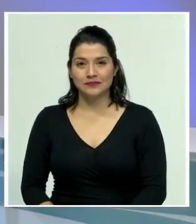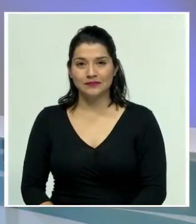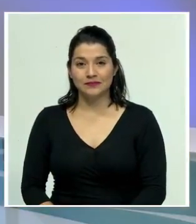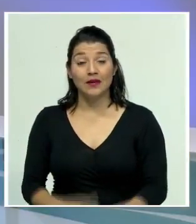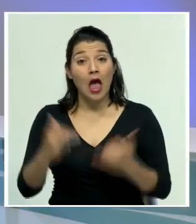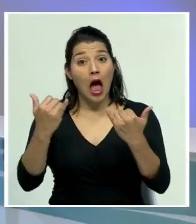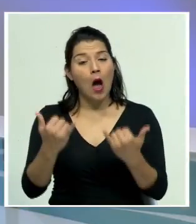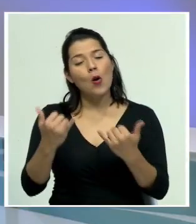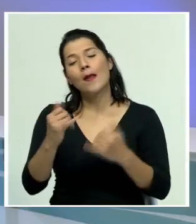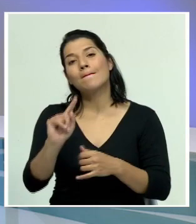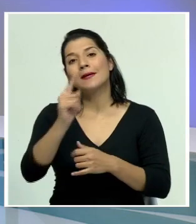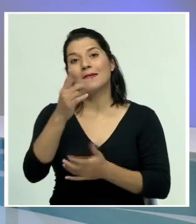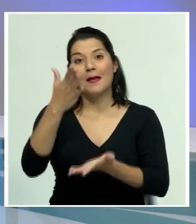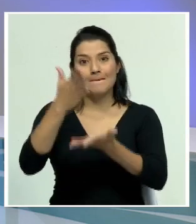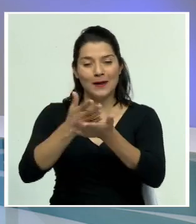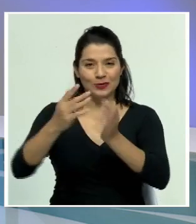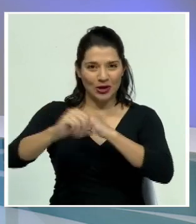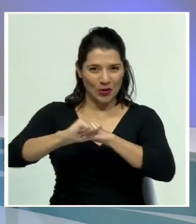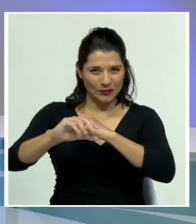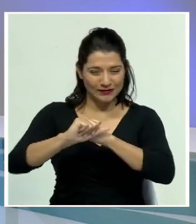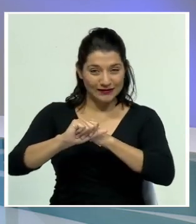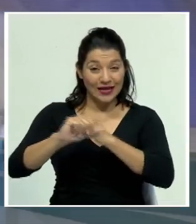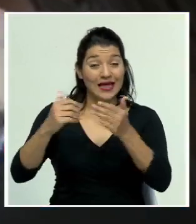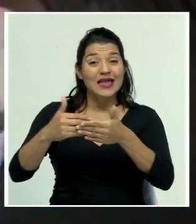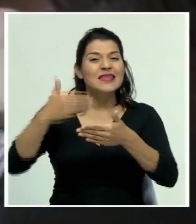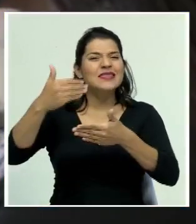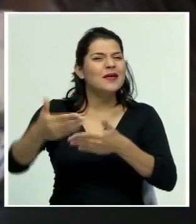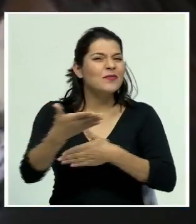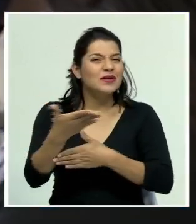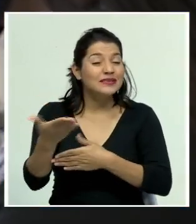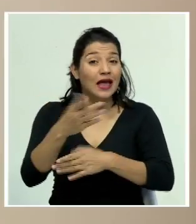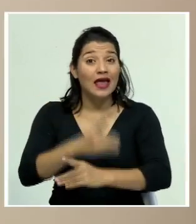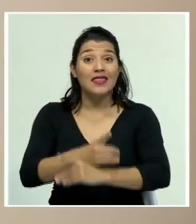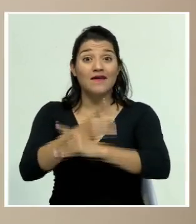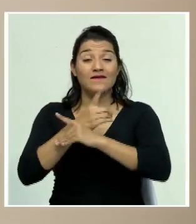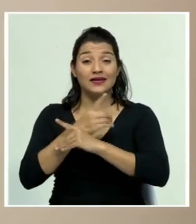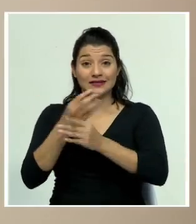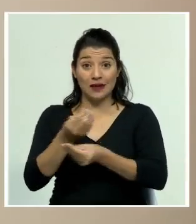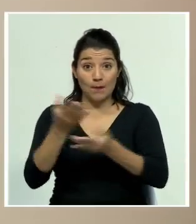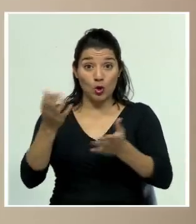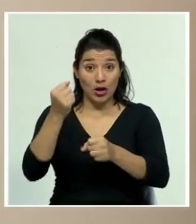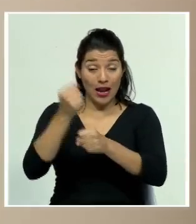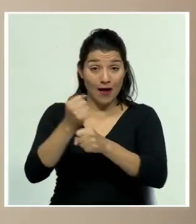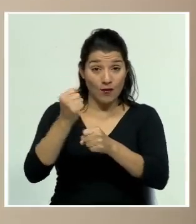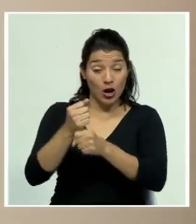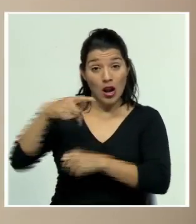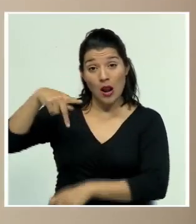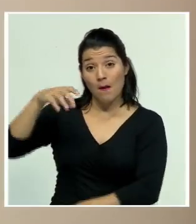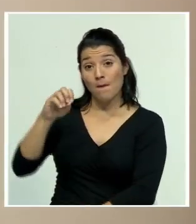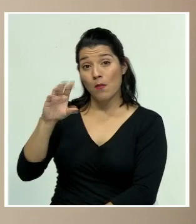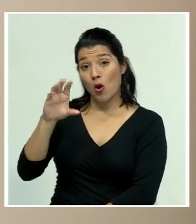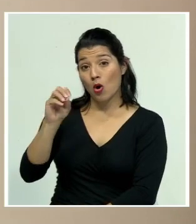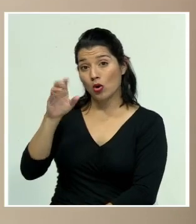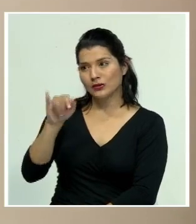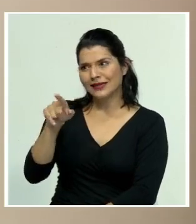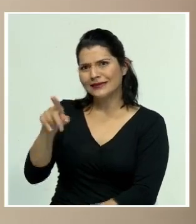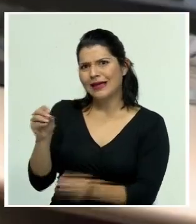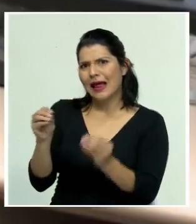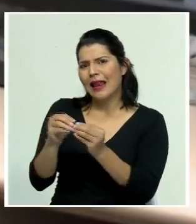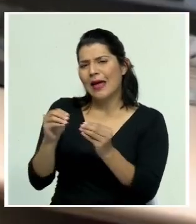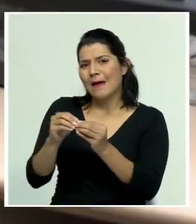Es hora de hacer nuestra primera pausa comercial. Cuando regresemos, la defensa pública laboral de Pocosí es de las más